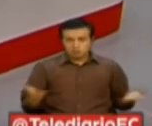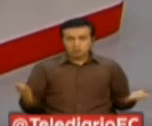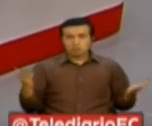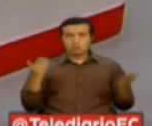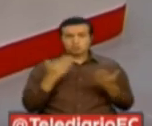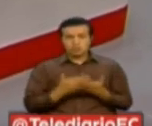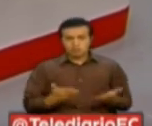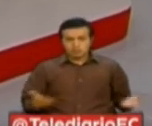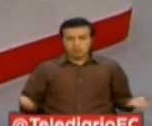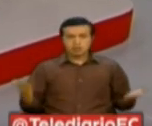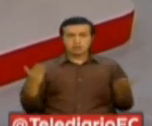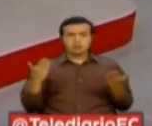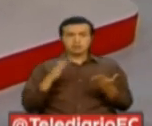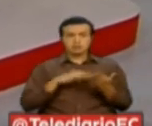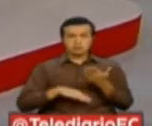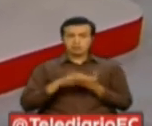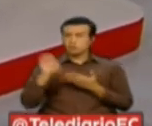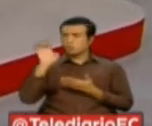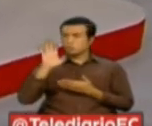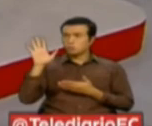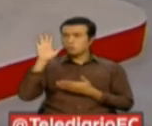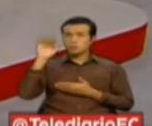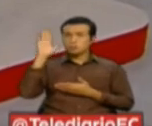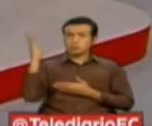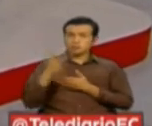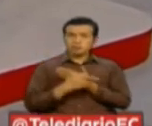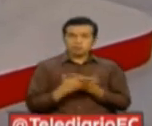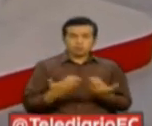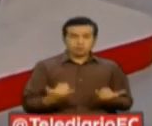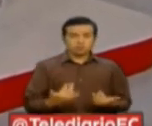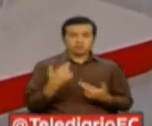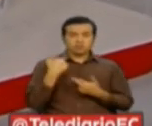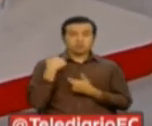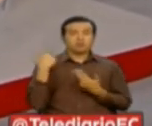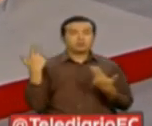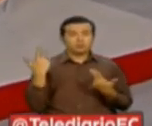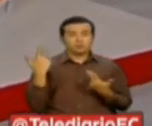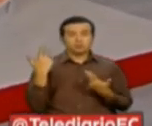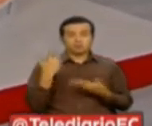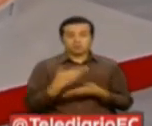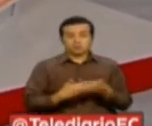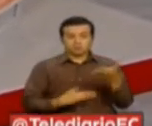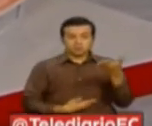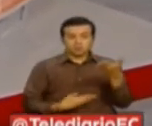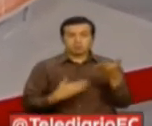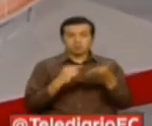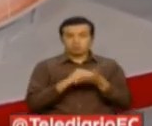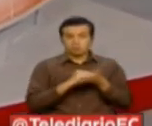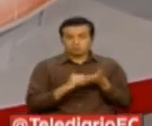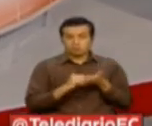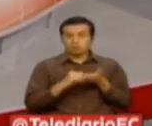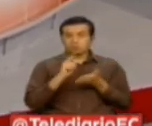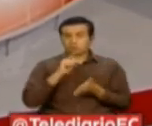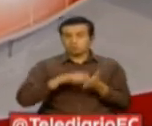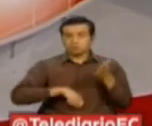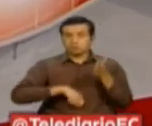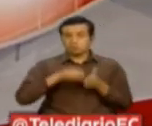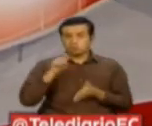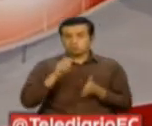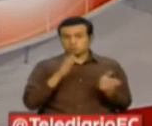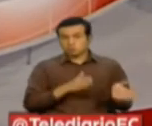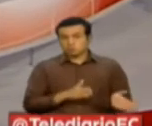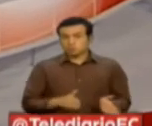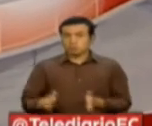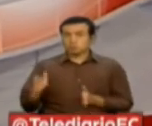bienes de capital desde la unión europea la tarea que viene ahora es poner la letra pequeña y ejecutar llevar a la práctica los